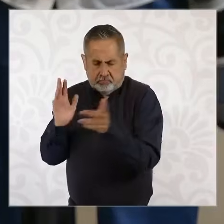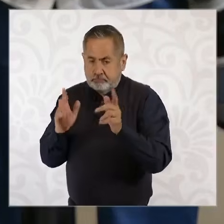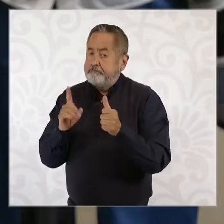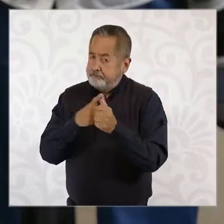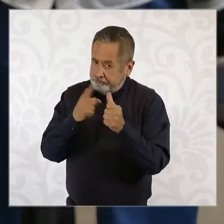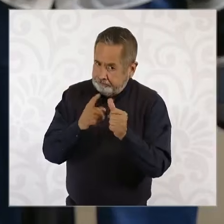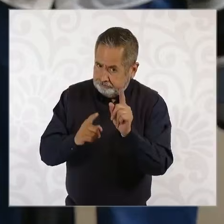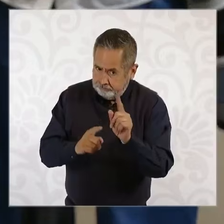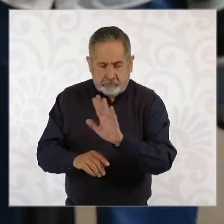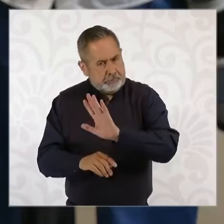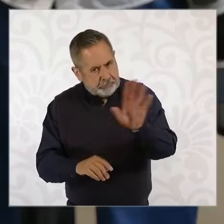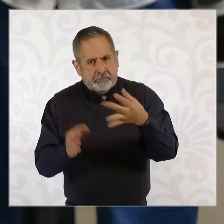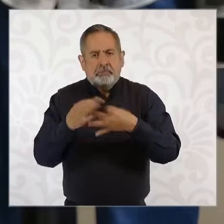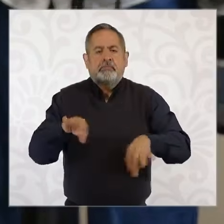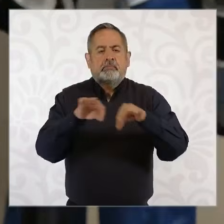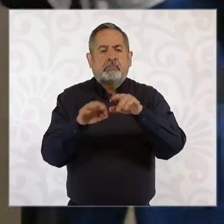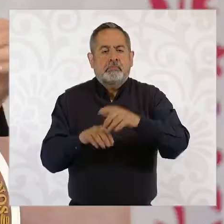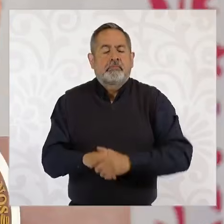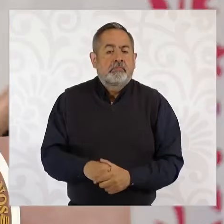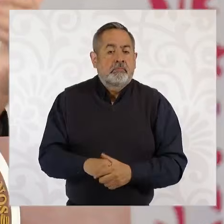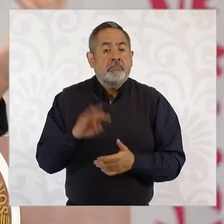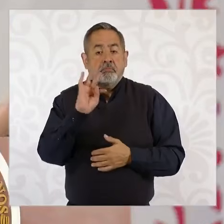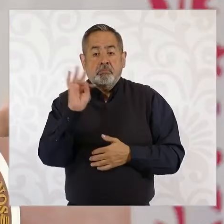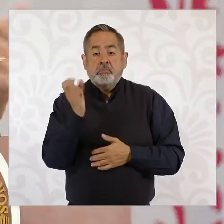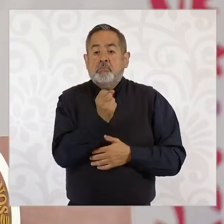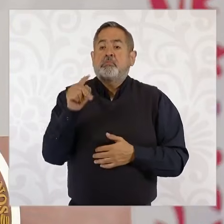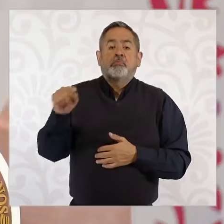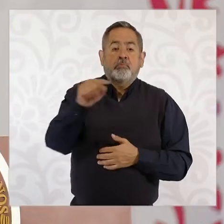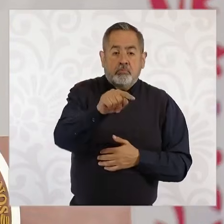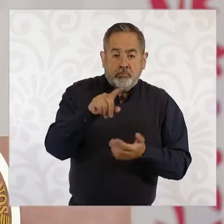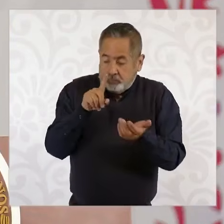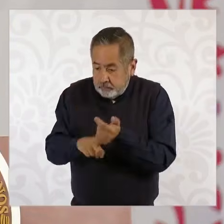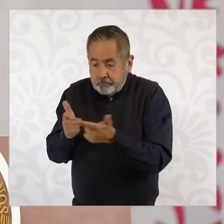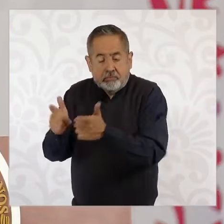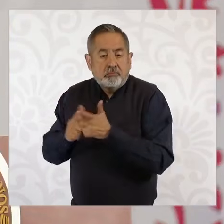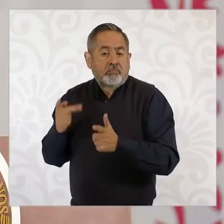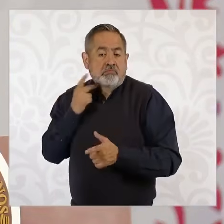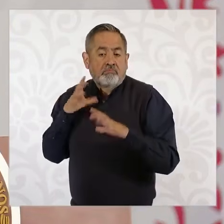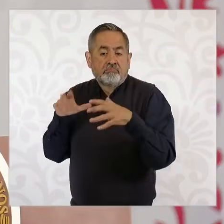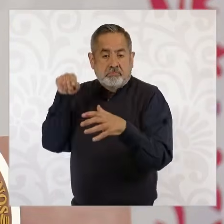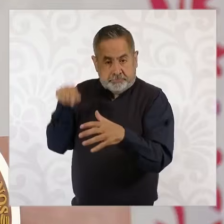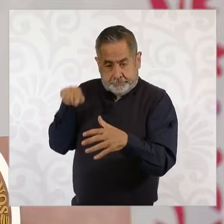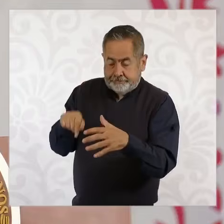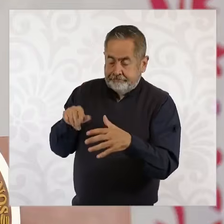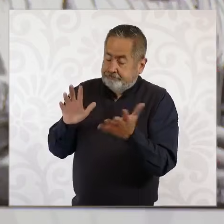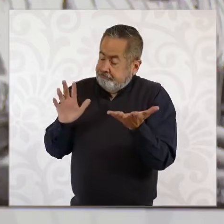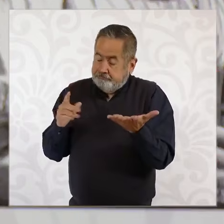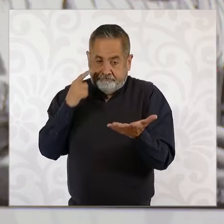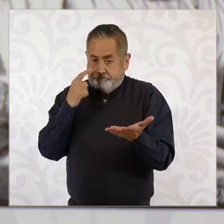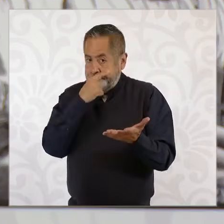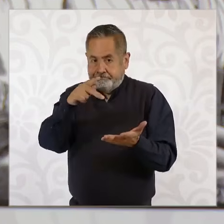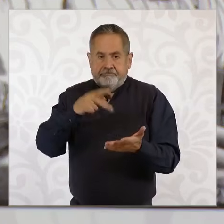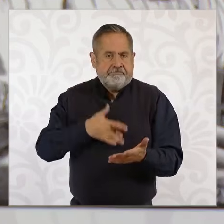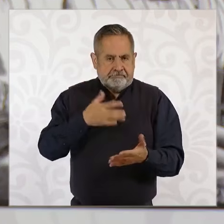Entonces eso es muy importante. Entonces si hay personas que, o en el mismo partido, ¿no? Entonces eso